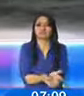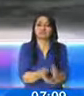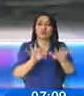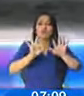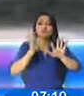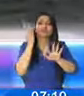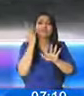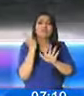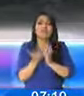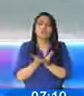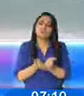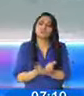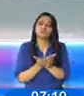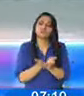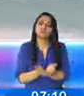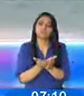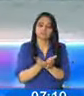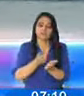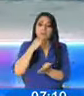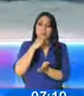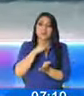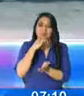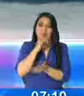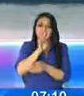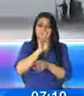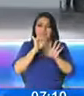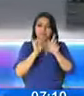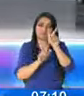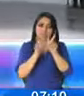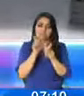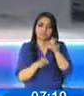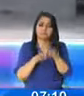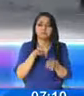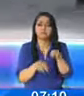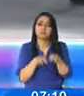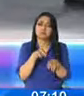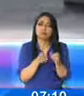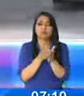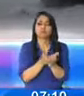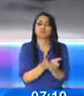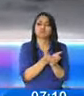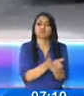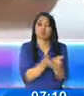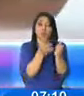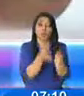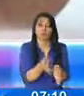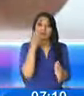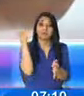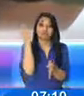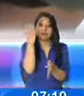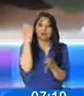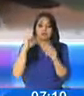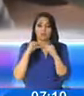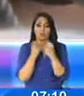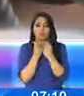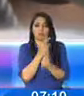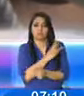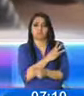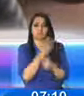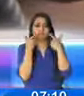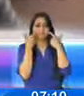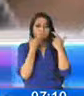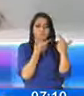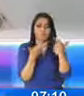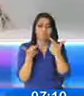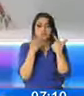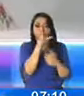haber salido a faenas desde el puerto de manta con 26 tripulantes a bordo ante la emergencia El Comando de guardacosta se activó el plan sar de búsqueda y